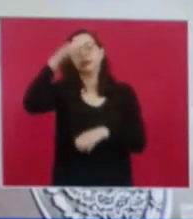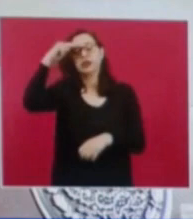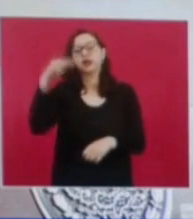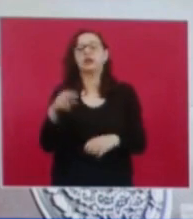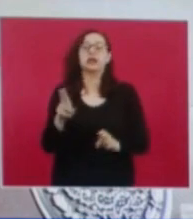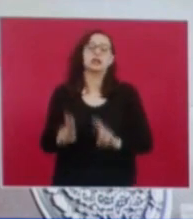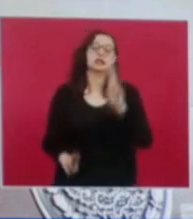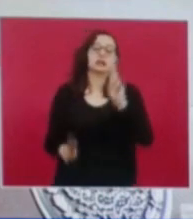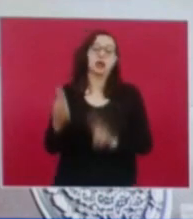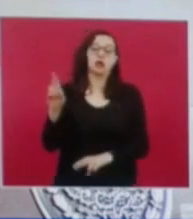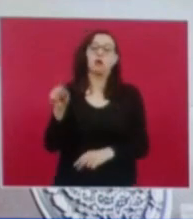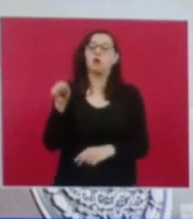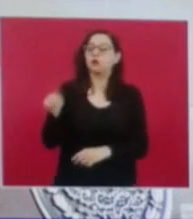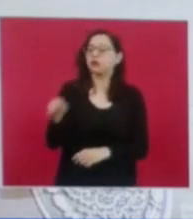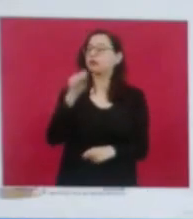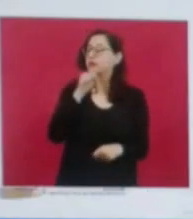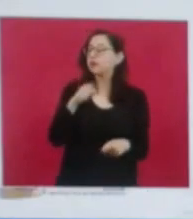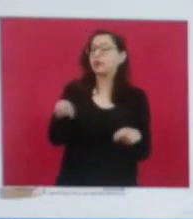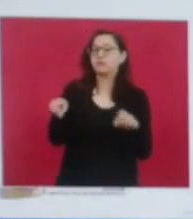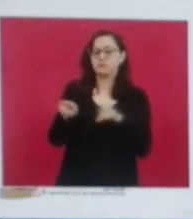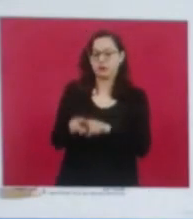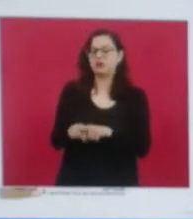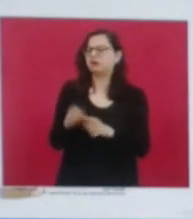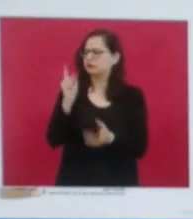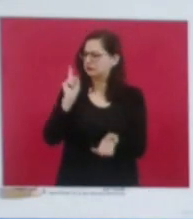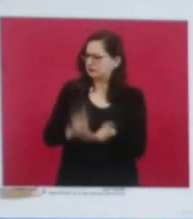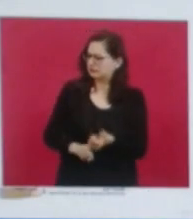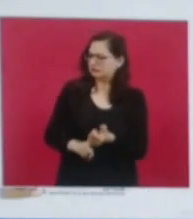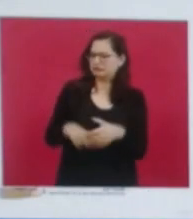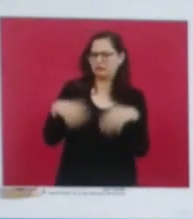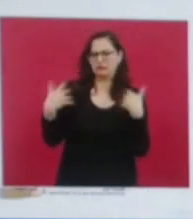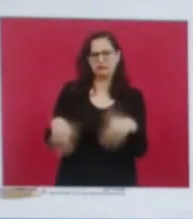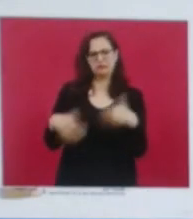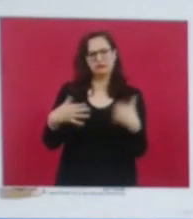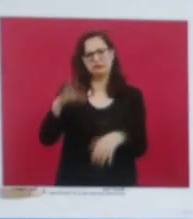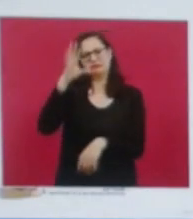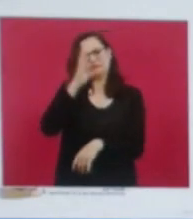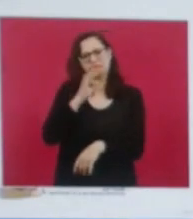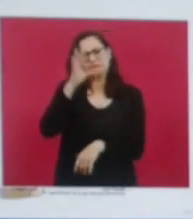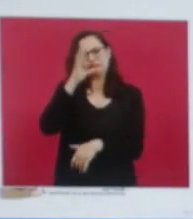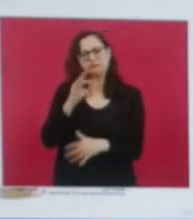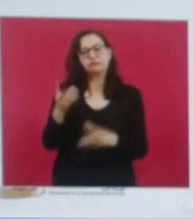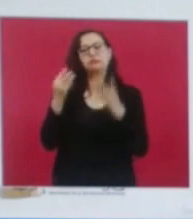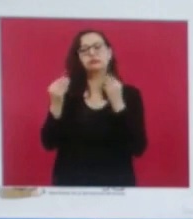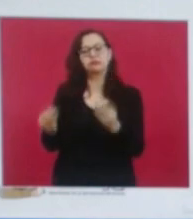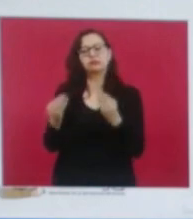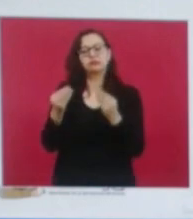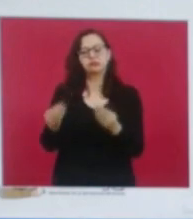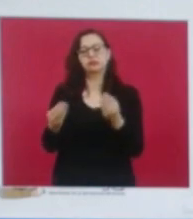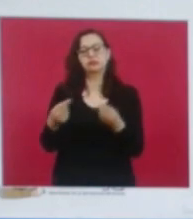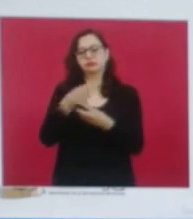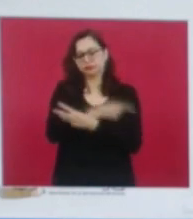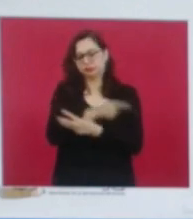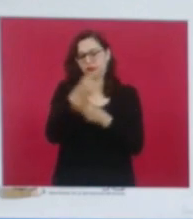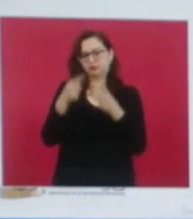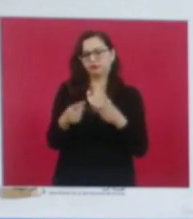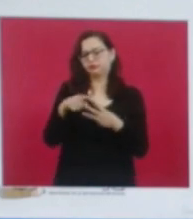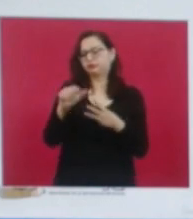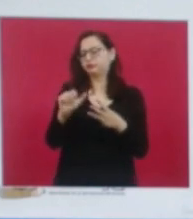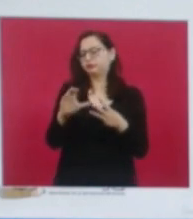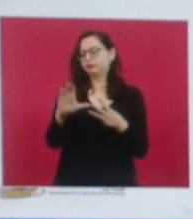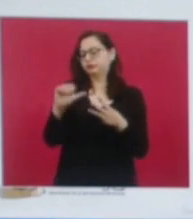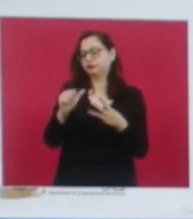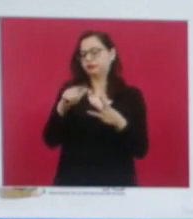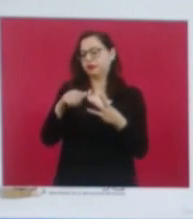que yo traicionar a sin censura imagínate nada más que sin censura traicionar a a juanito